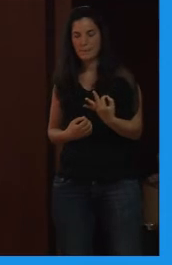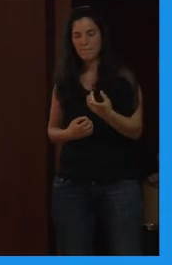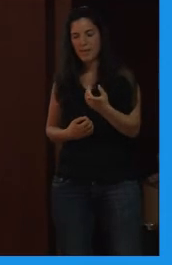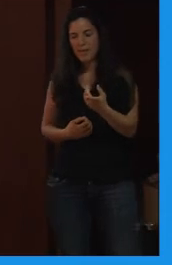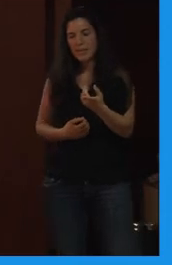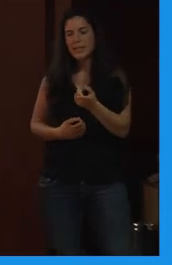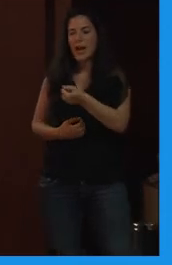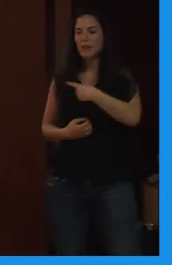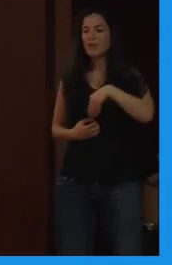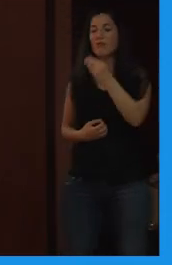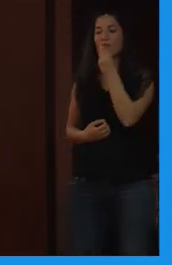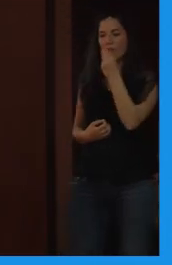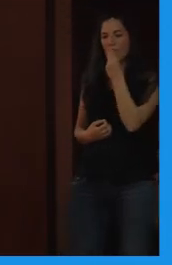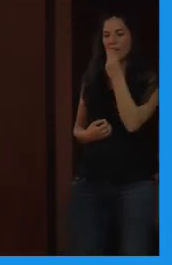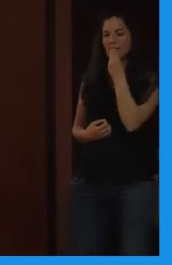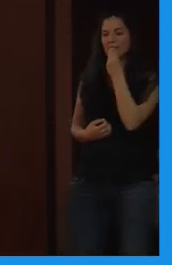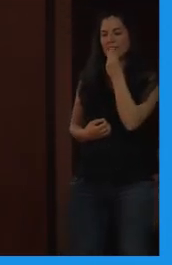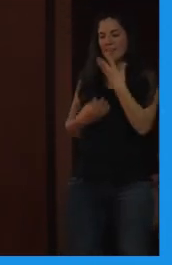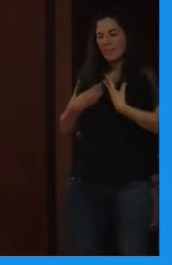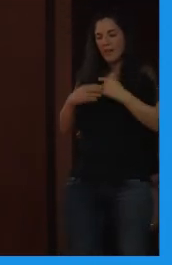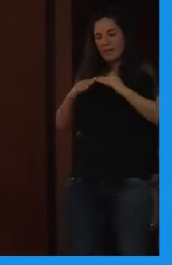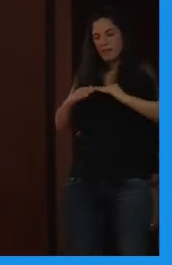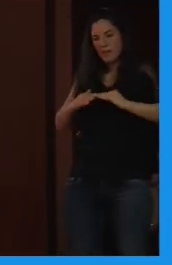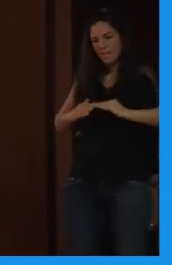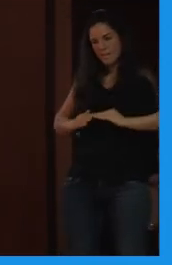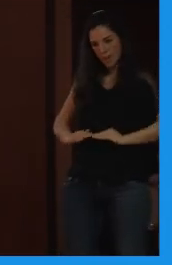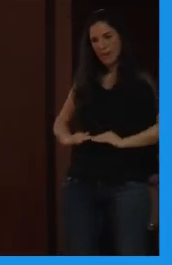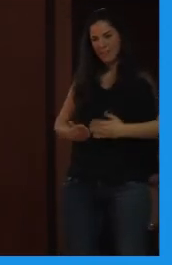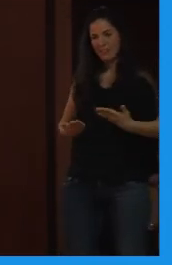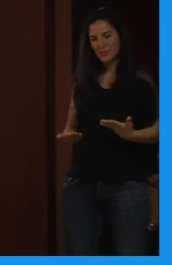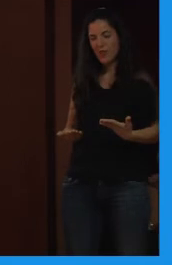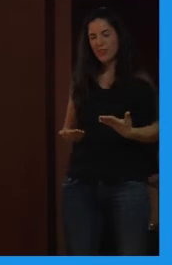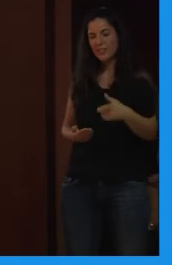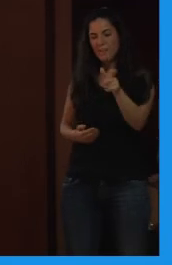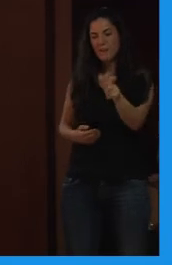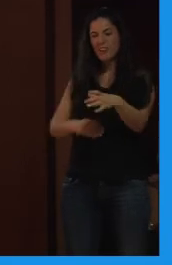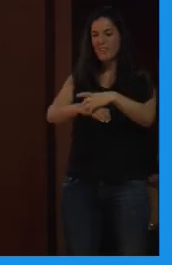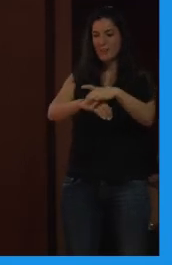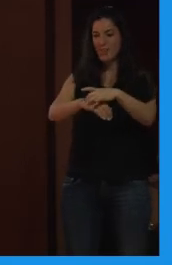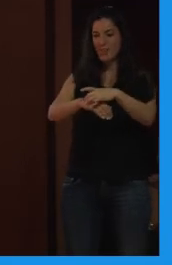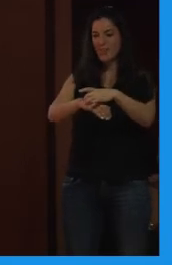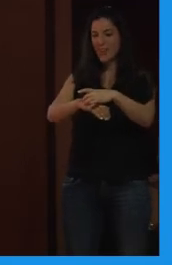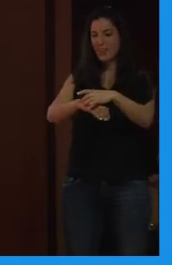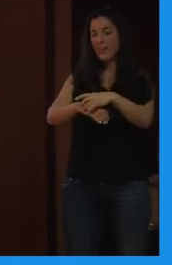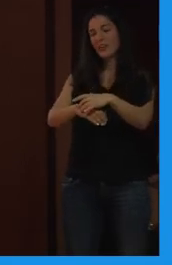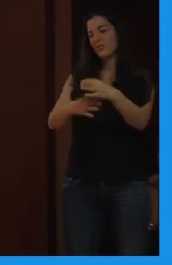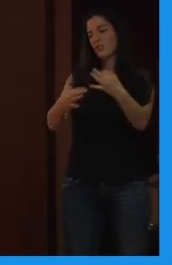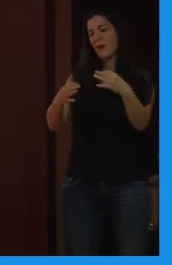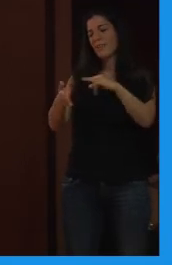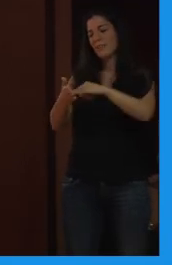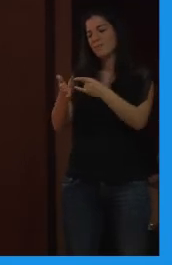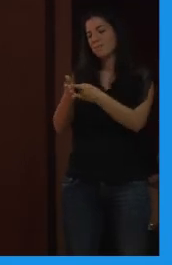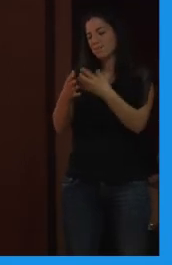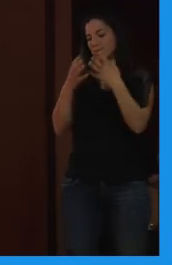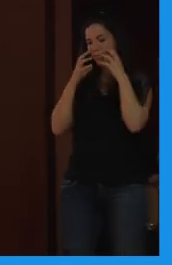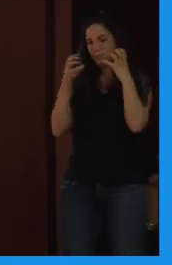de la depresión es el comer. Y muchas de estas pacientes tienen sobrepeso, tienen obesidad y pueden tener